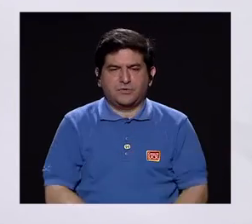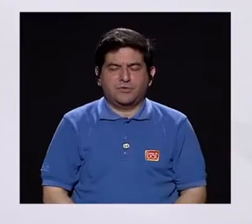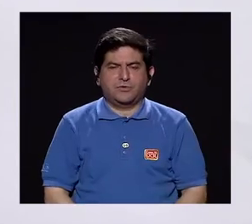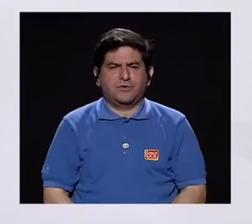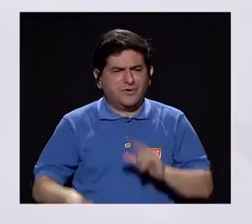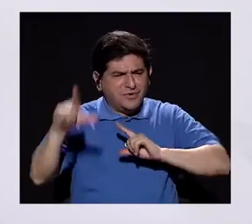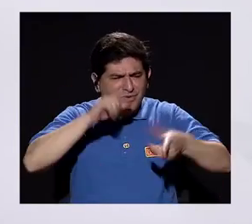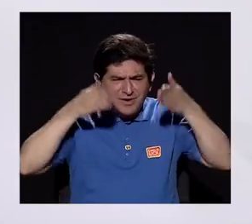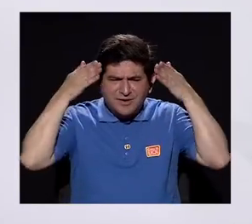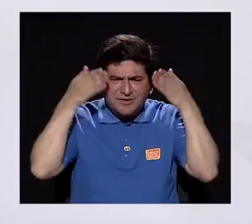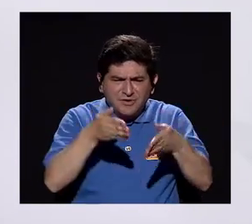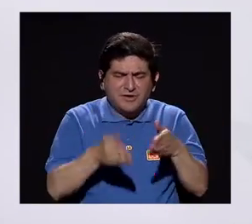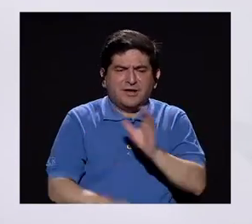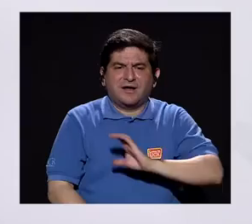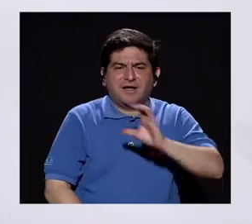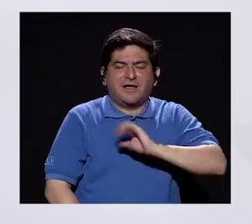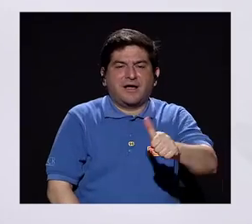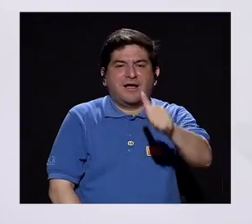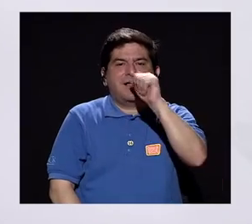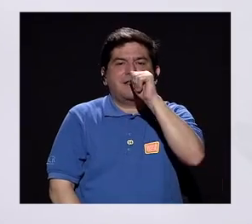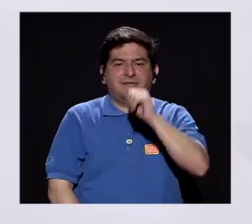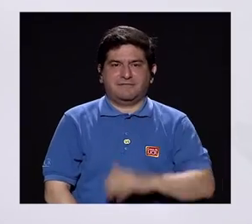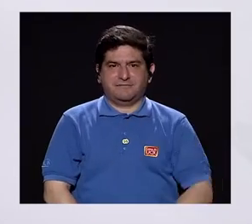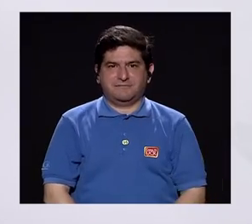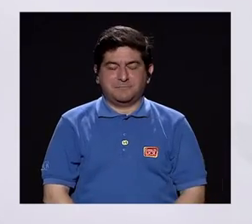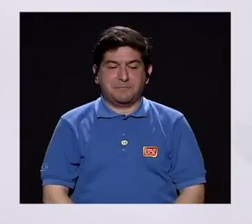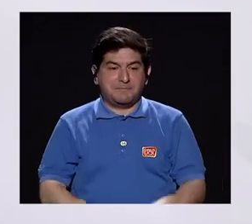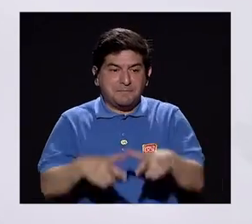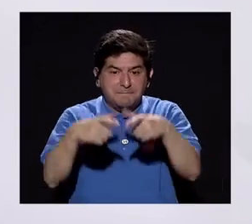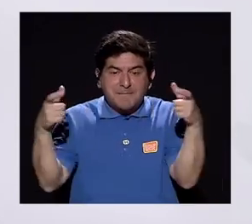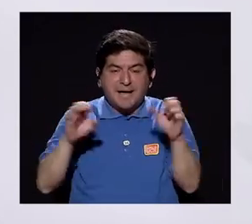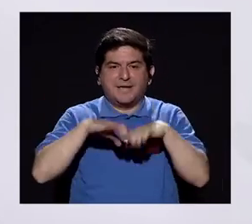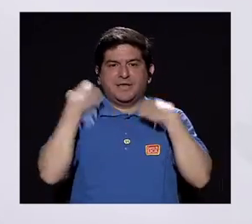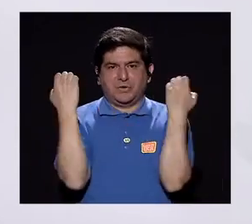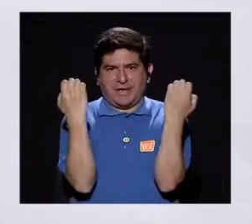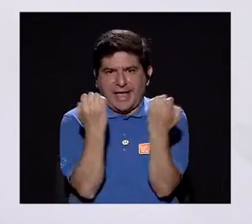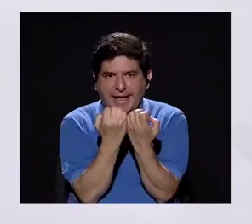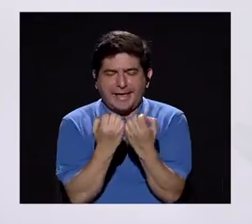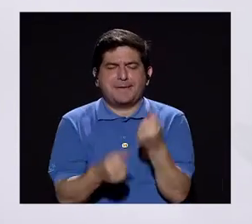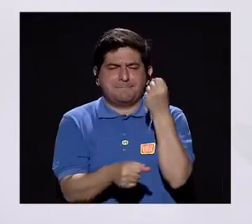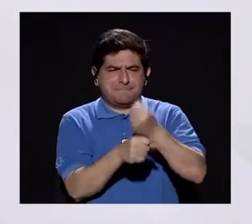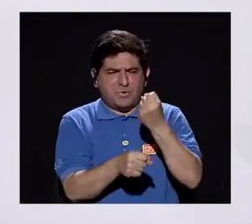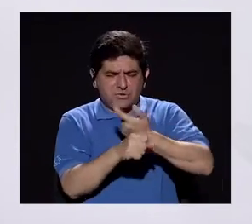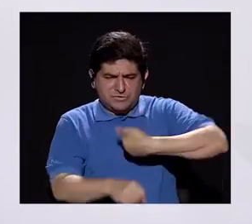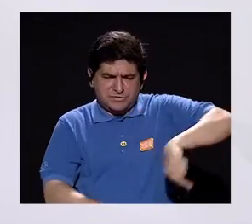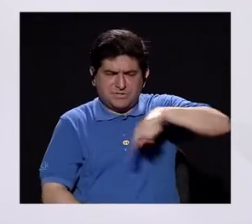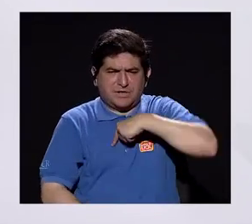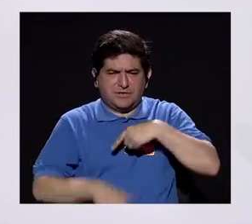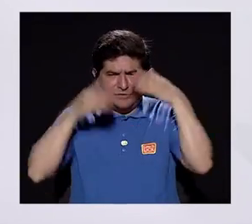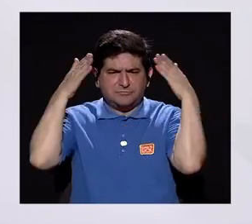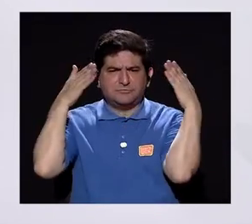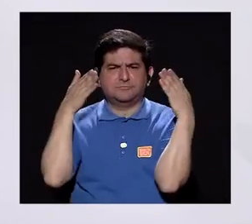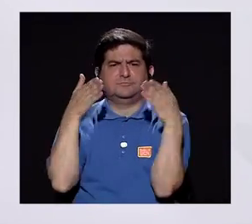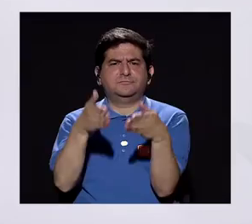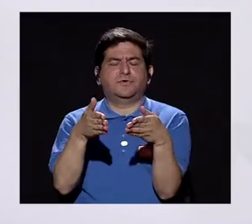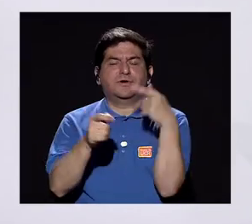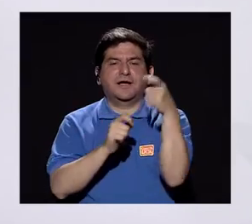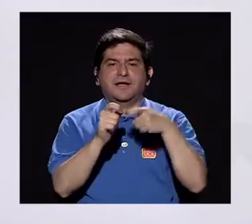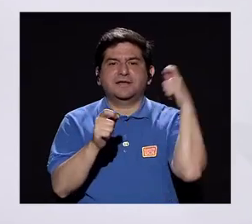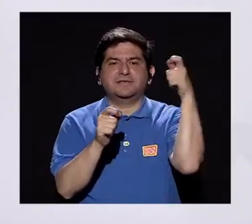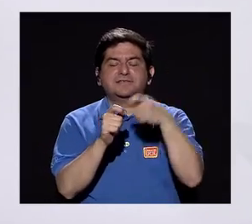se enfoca principalmente en lo que es calidad de agua entonces la mayoría de los equipos de los esfuerzos que tenemos están enfocados